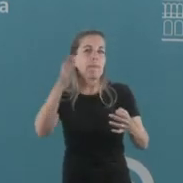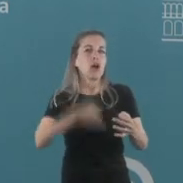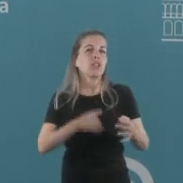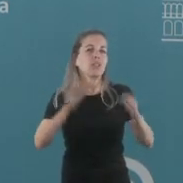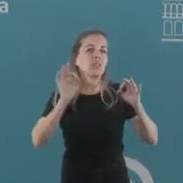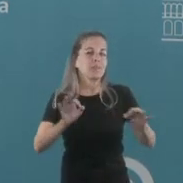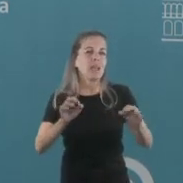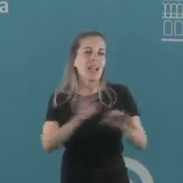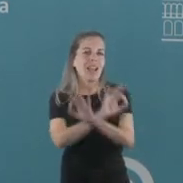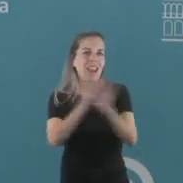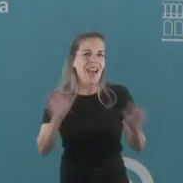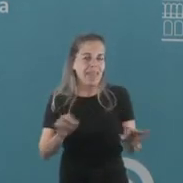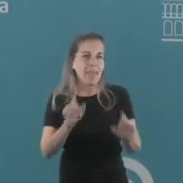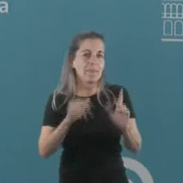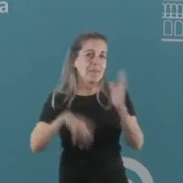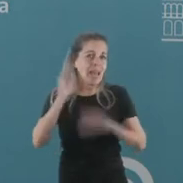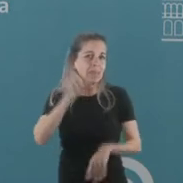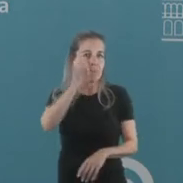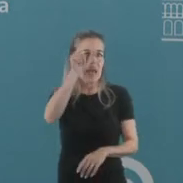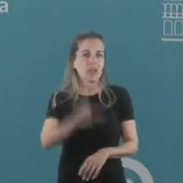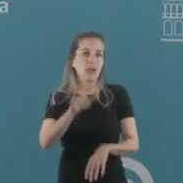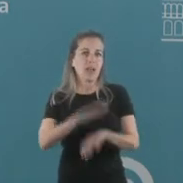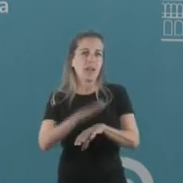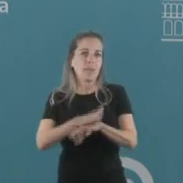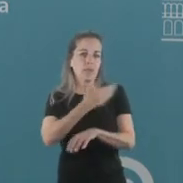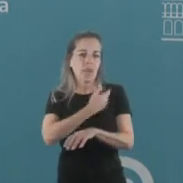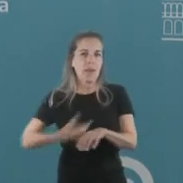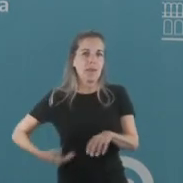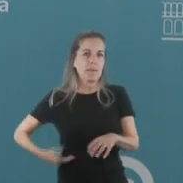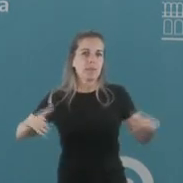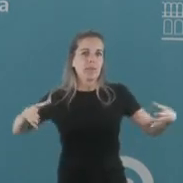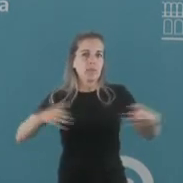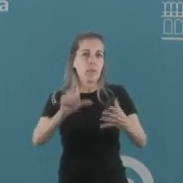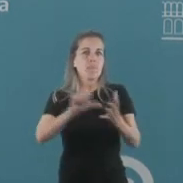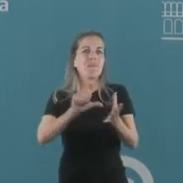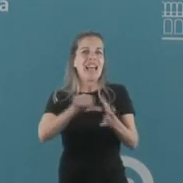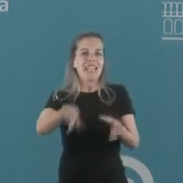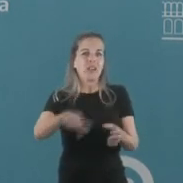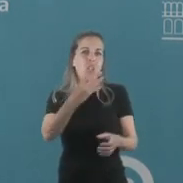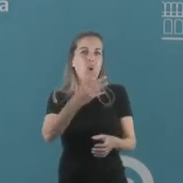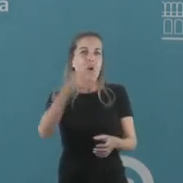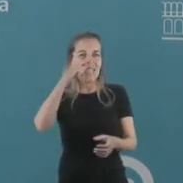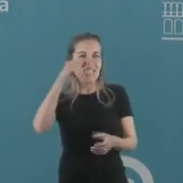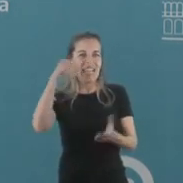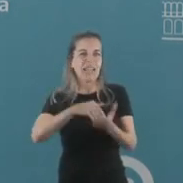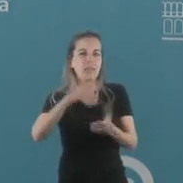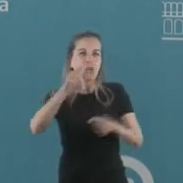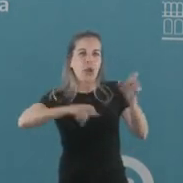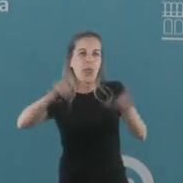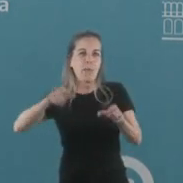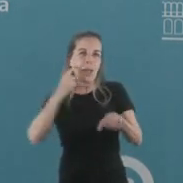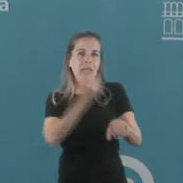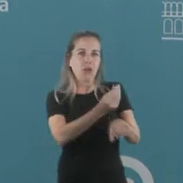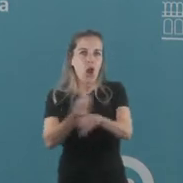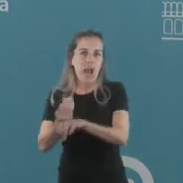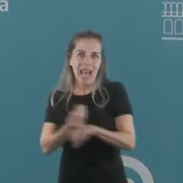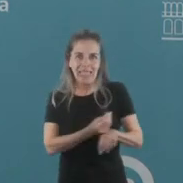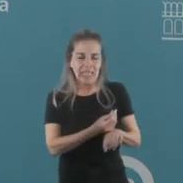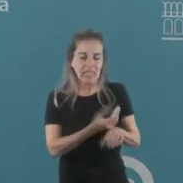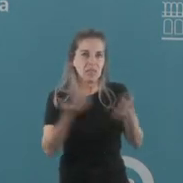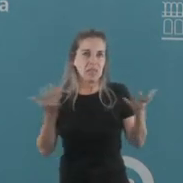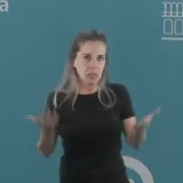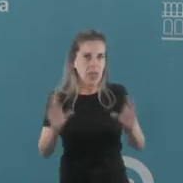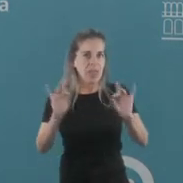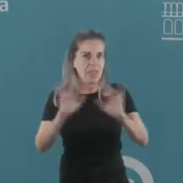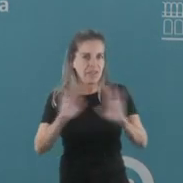tiene a su cargo gobernar un país con 47 millones de argentinos, según la última cifra que tenemos.